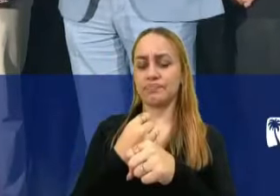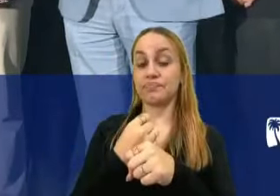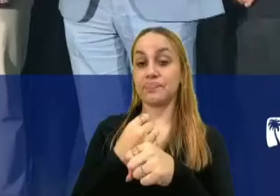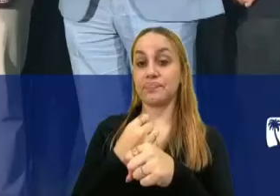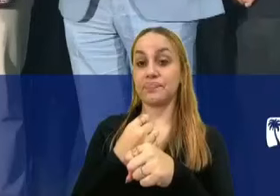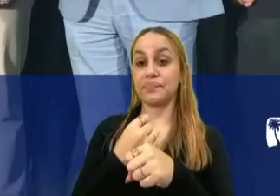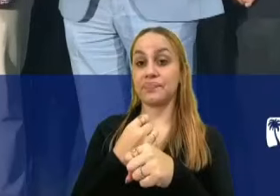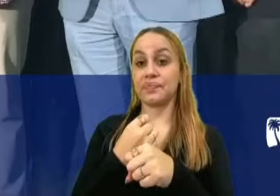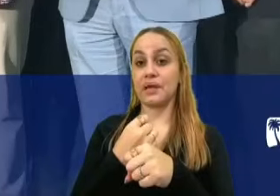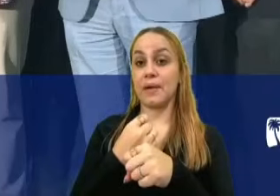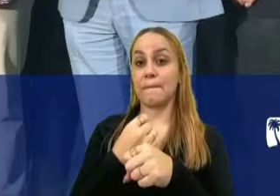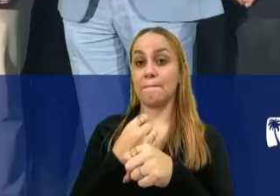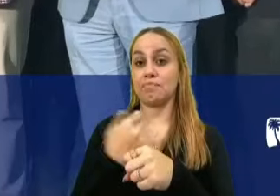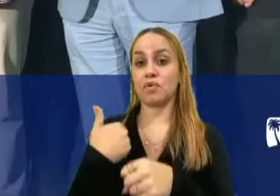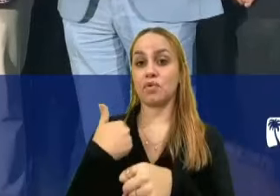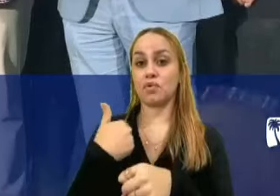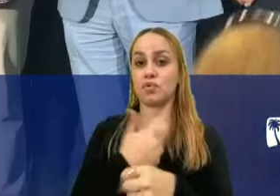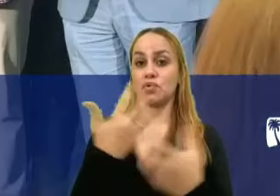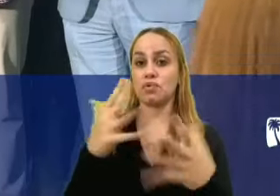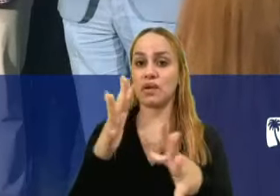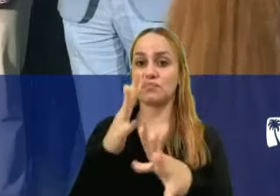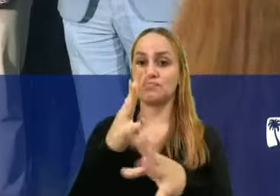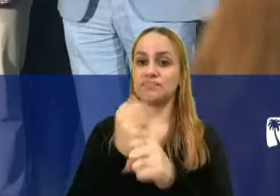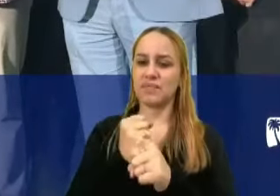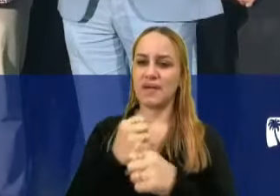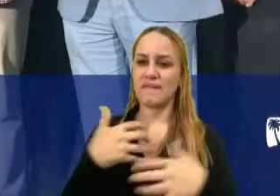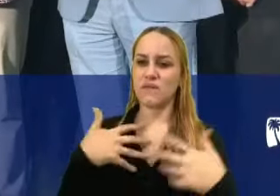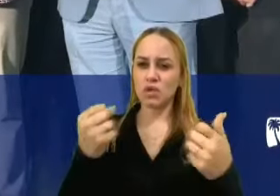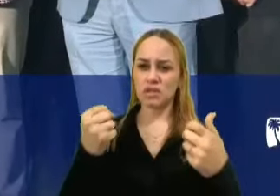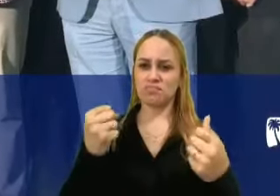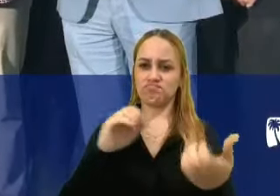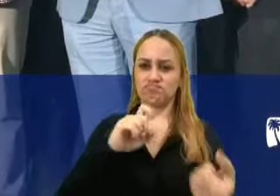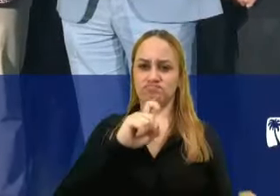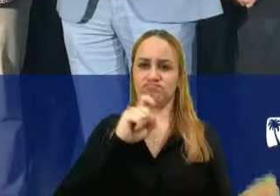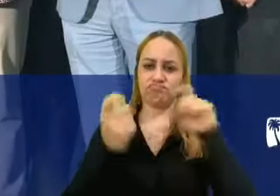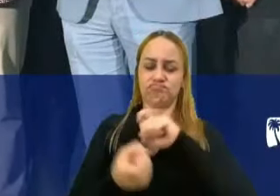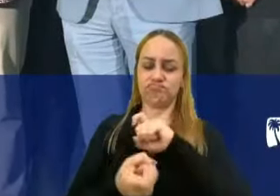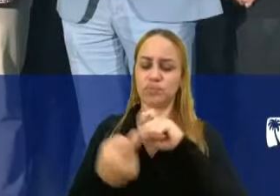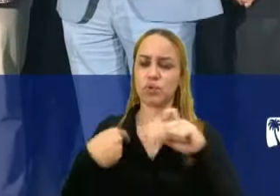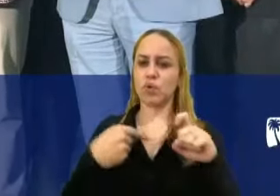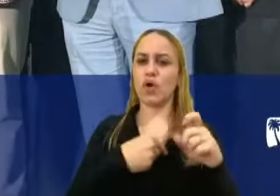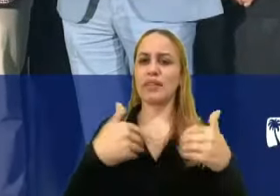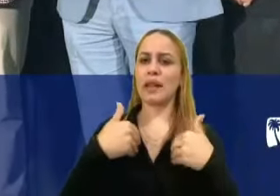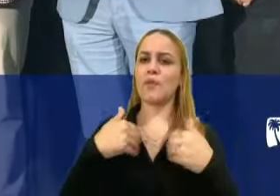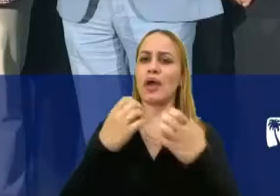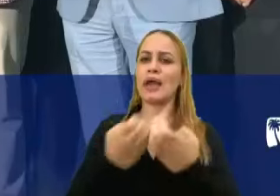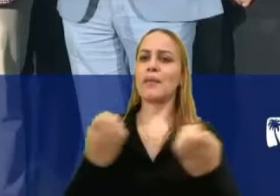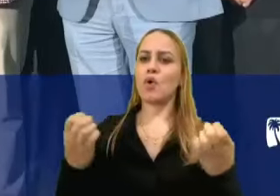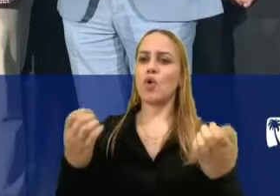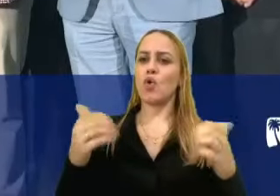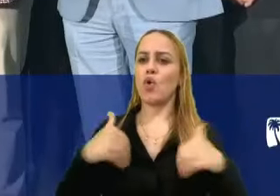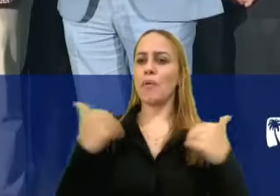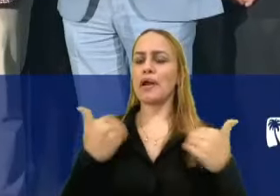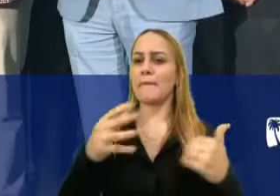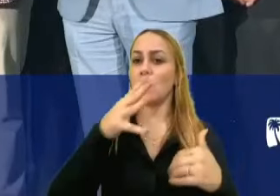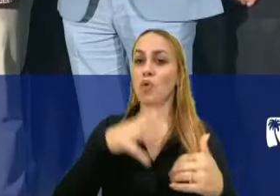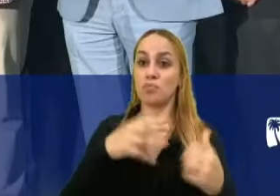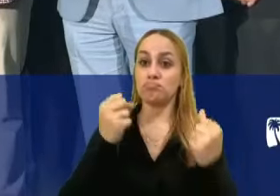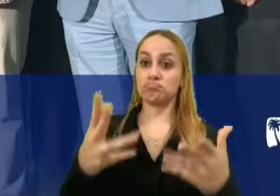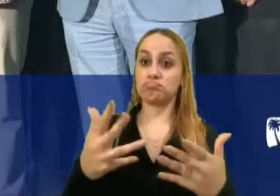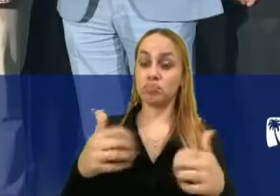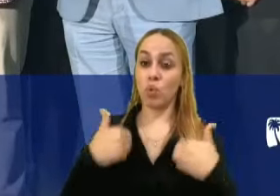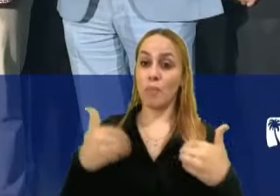y estamos convencidos de que vamos a hacer un trabajo excepcional para Puerto Rico ahora en este cuatrenio tienen en sus manos lo que son los